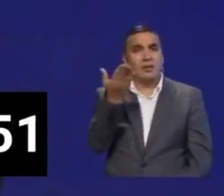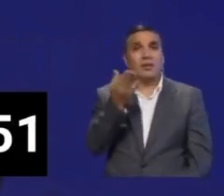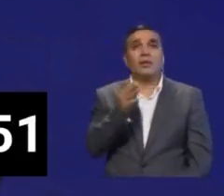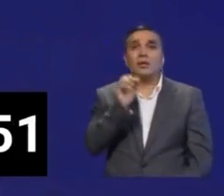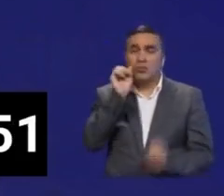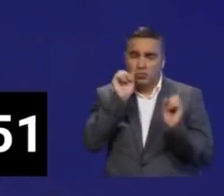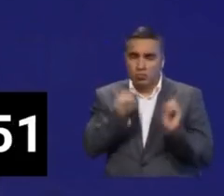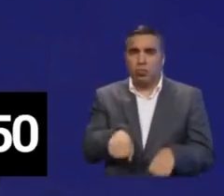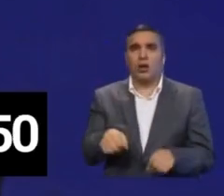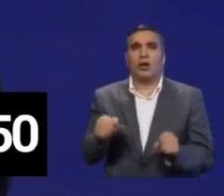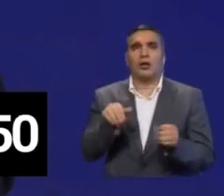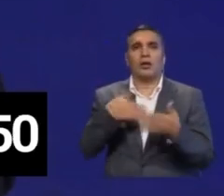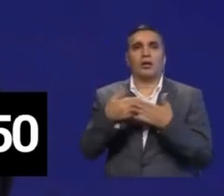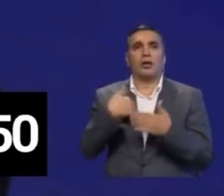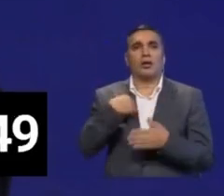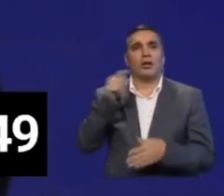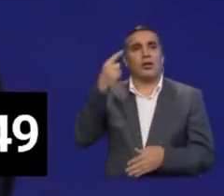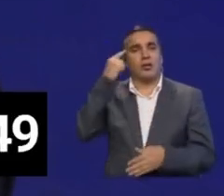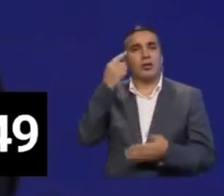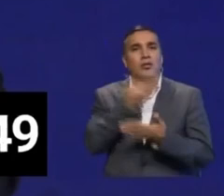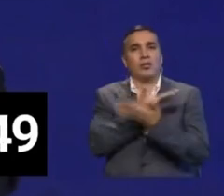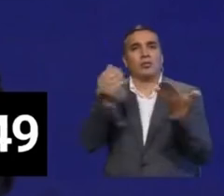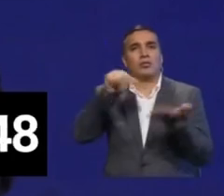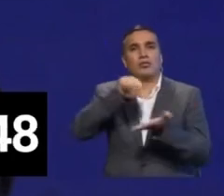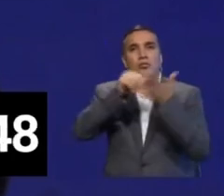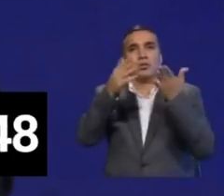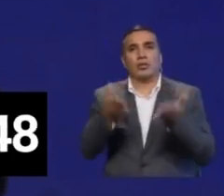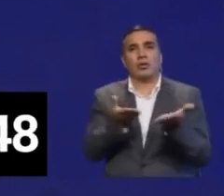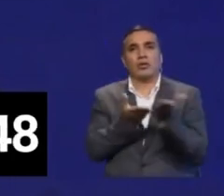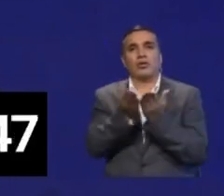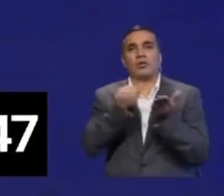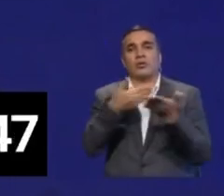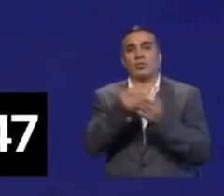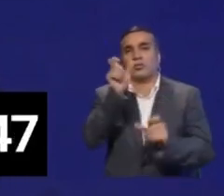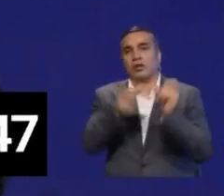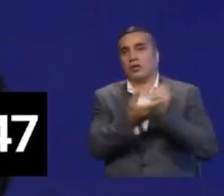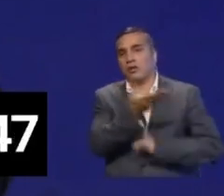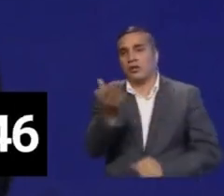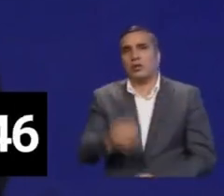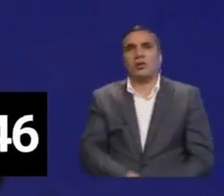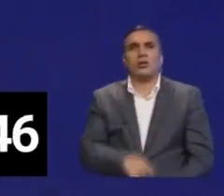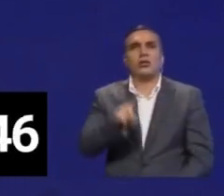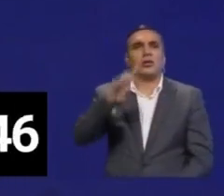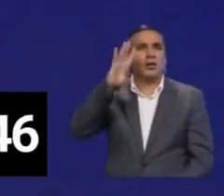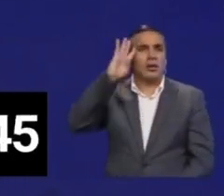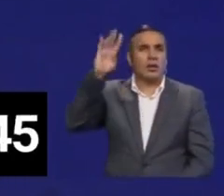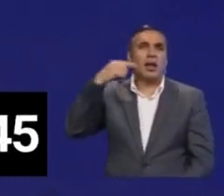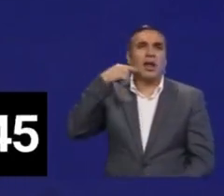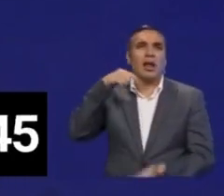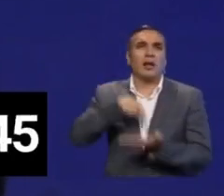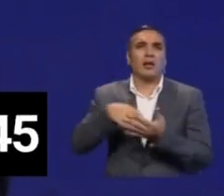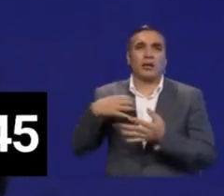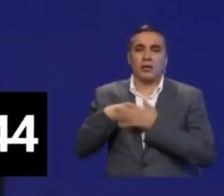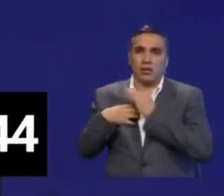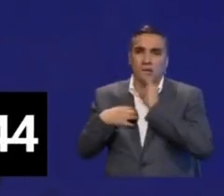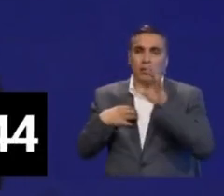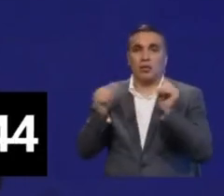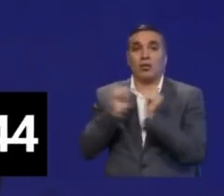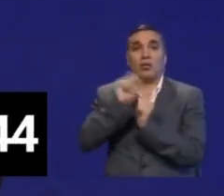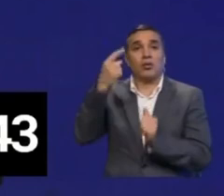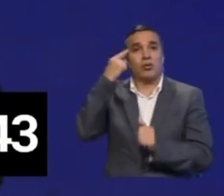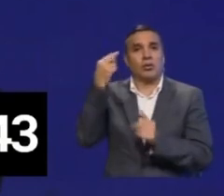es posible tener un gobierno al servicio de sus ciudadanos, al servicio de su pueblo. Imagínense lo que hubiera sido la pandemia con un